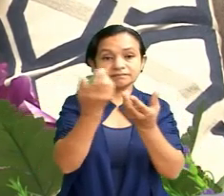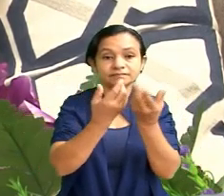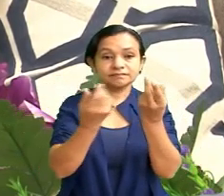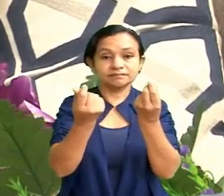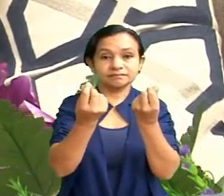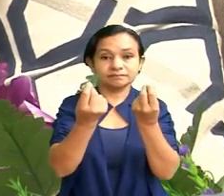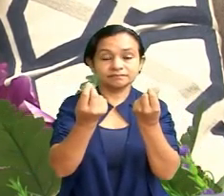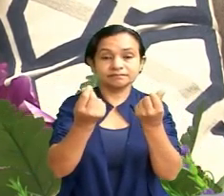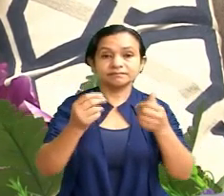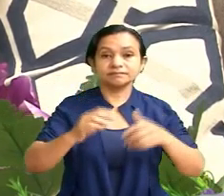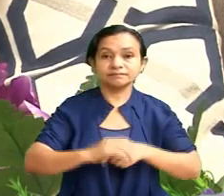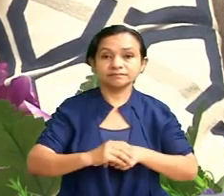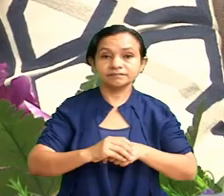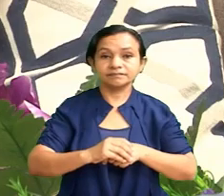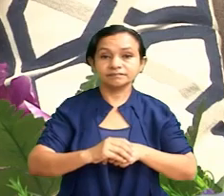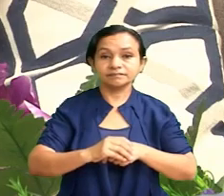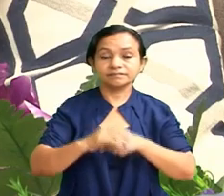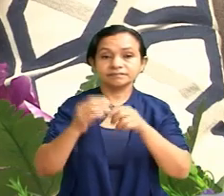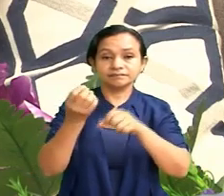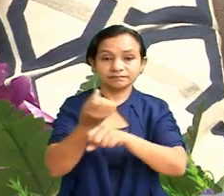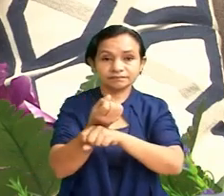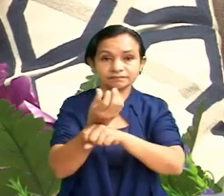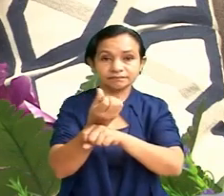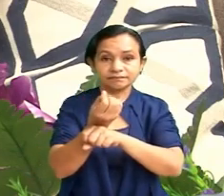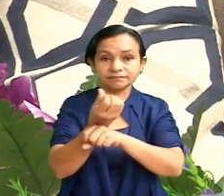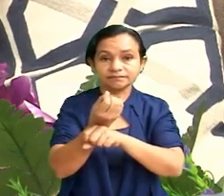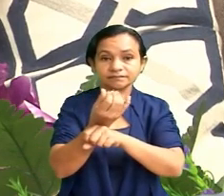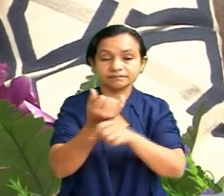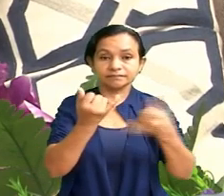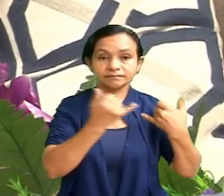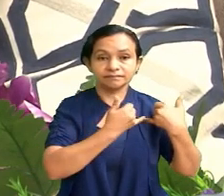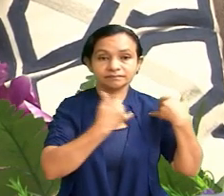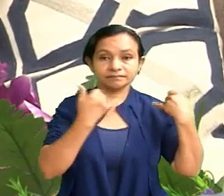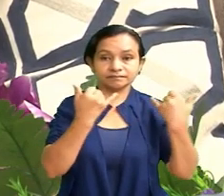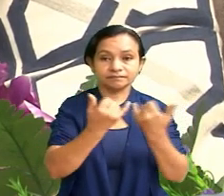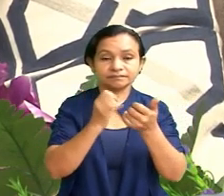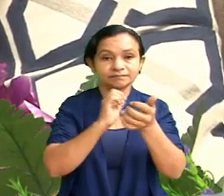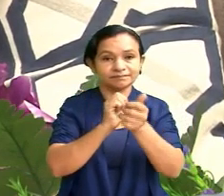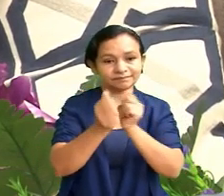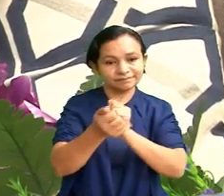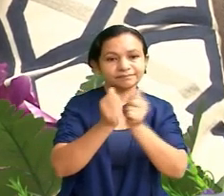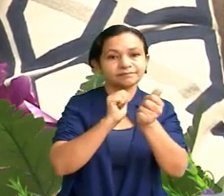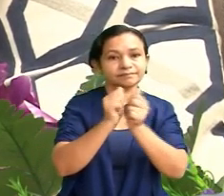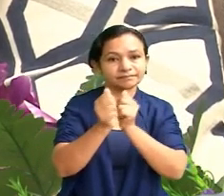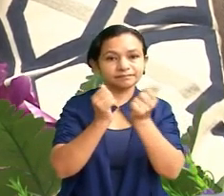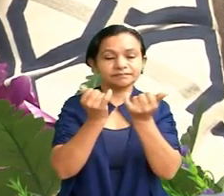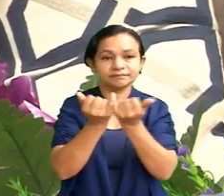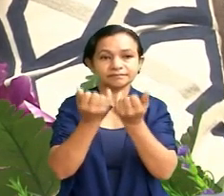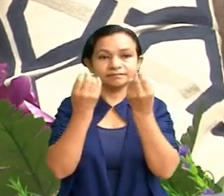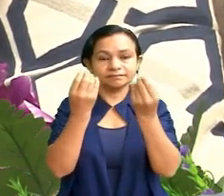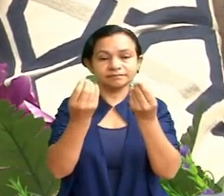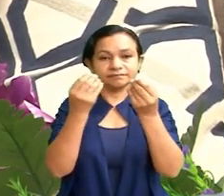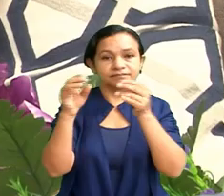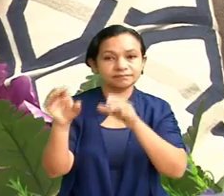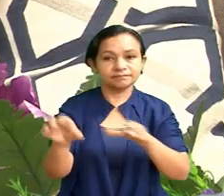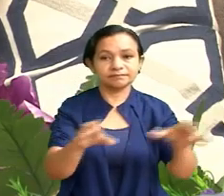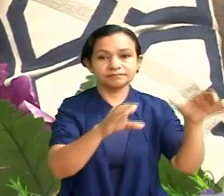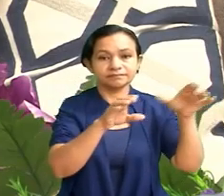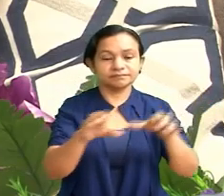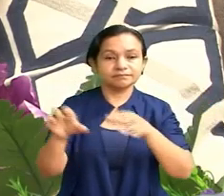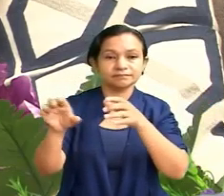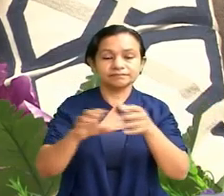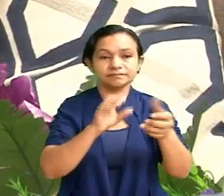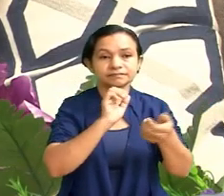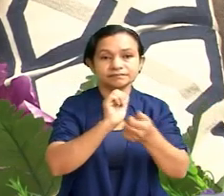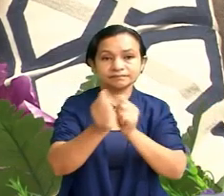el hecho también de que las alcaldías articulan con el instituto nicaragüense de deporte también toda una agenda de actividades